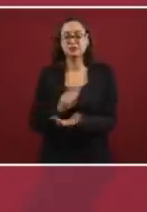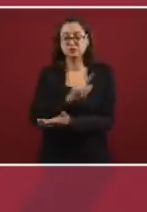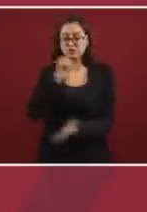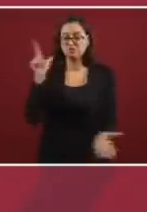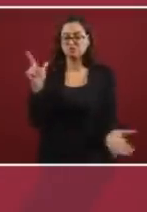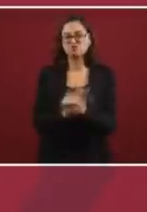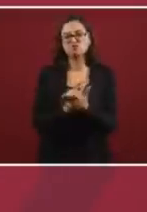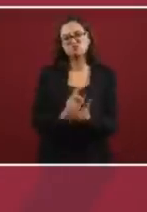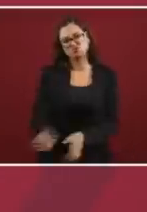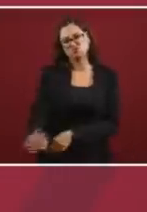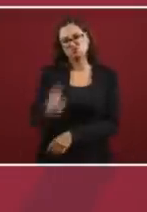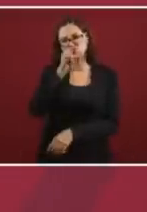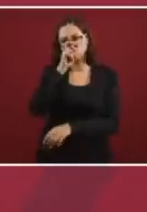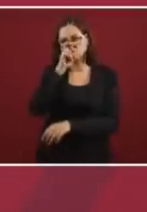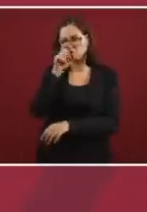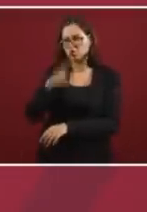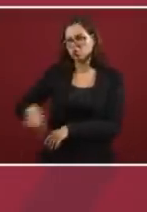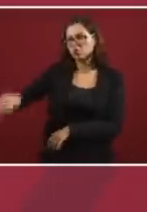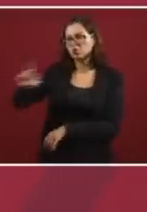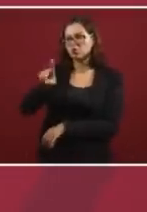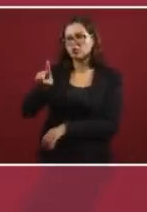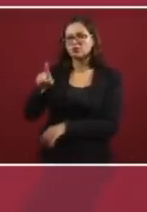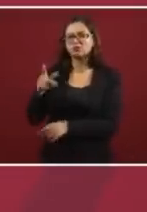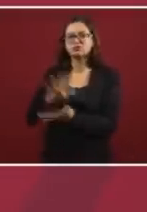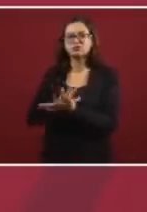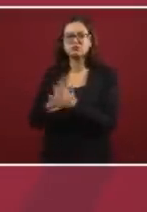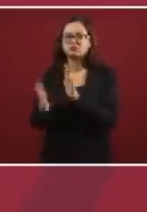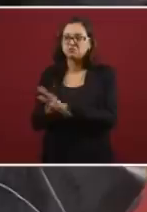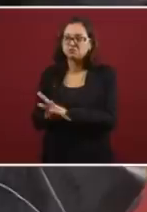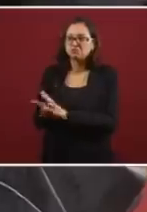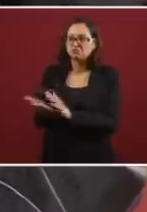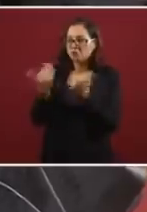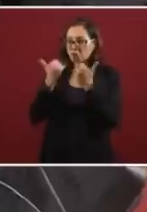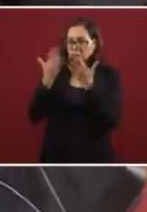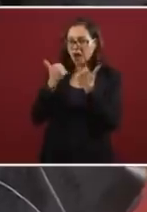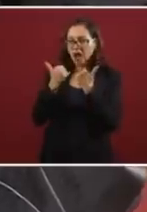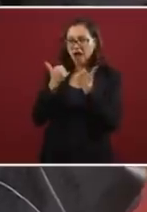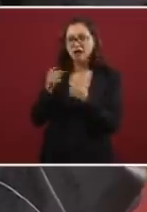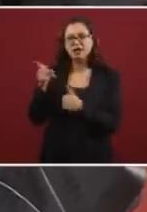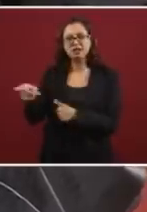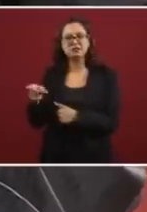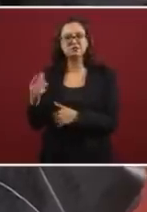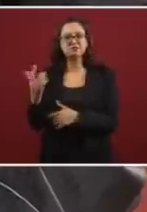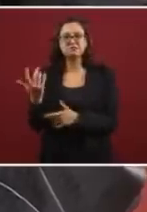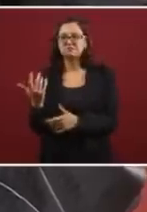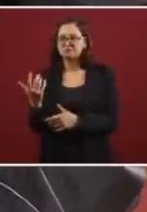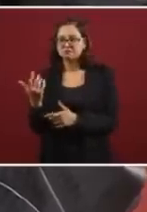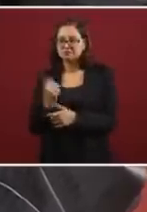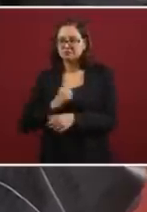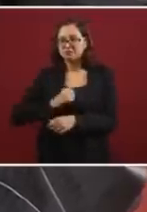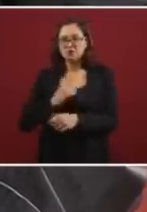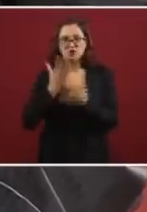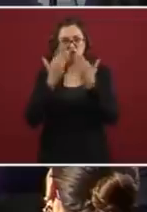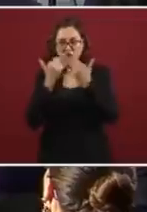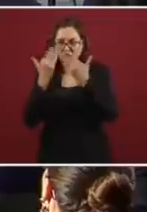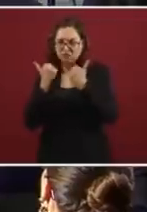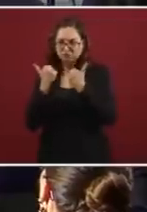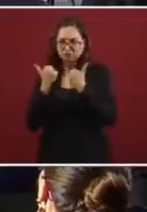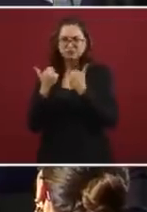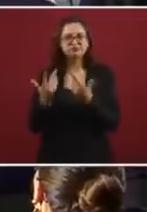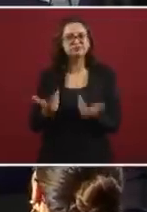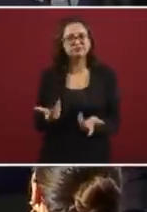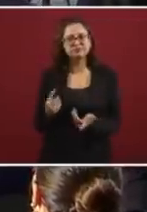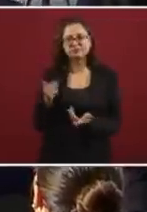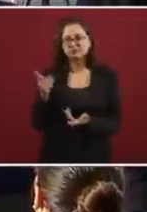ley al que no tiene influencias al que no tiene agarraderas a